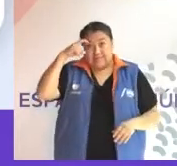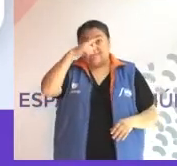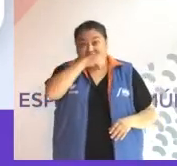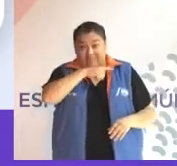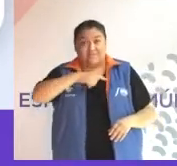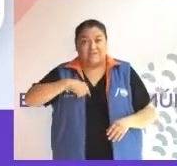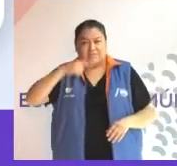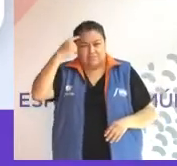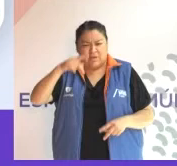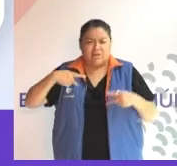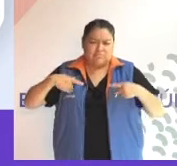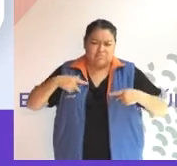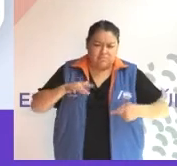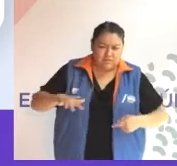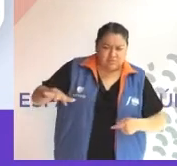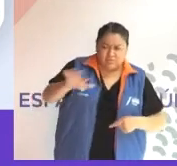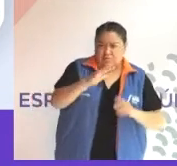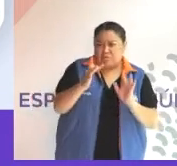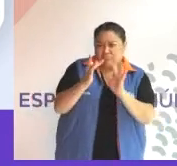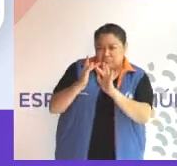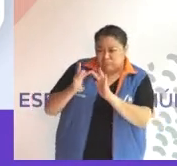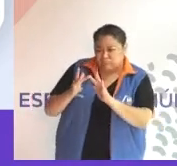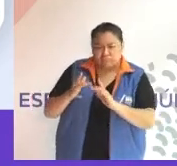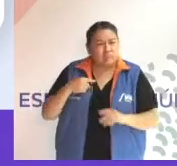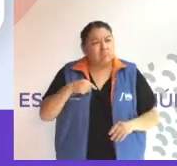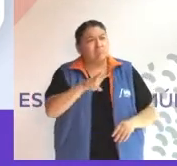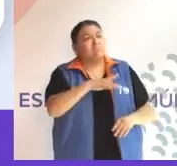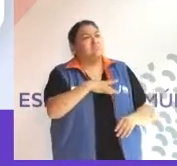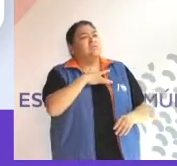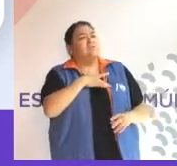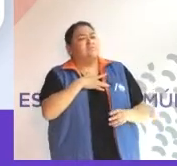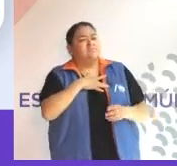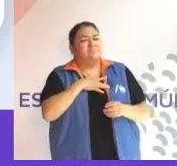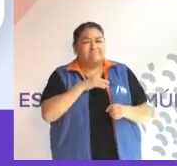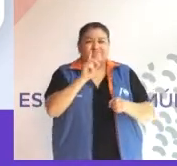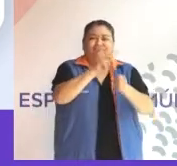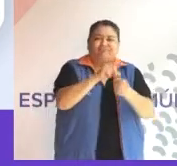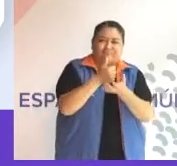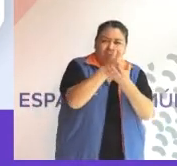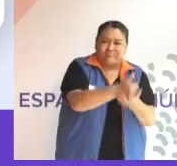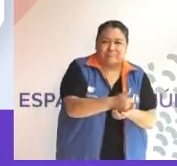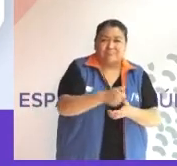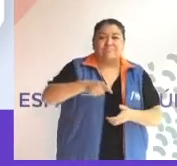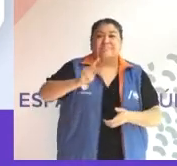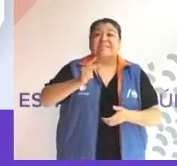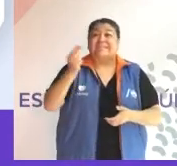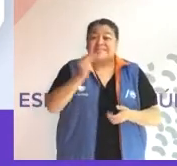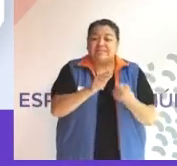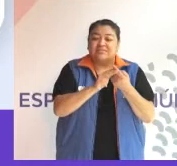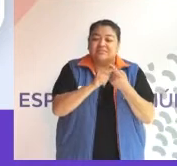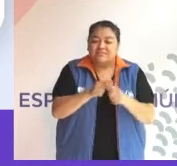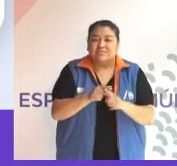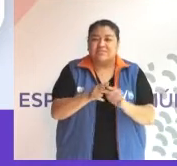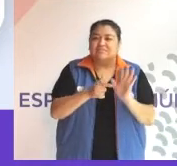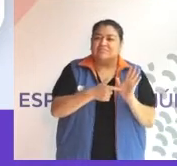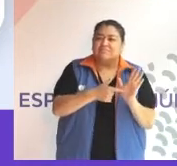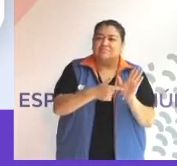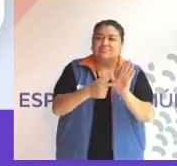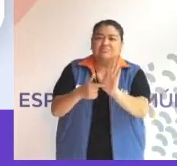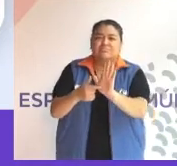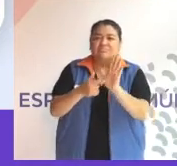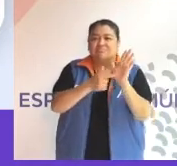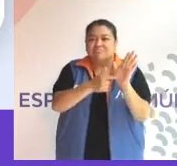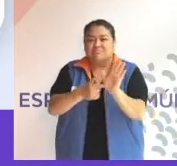que generes estos vínculos emocionales, pero hay que empezar por hacer el ejercicio y ser